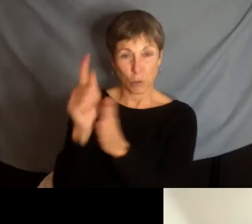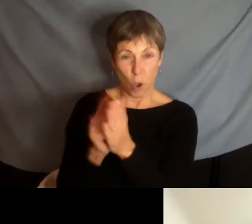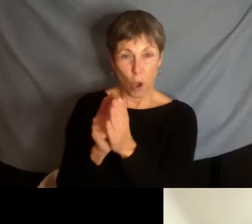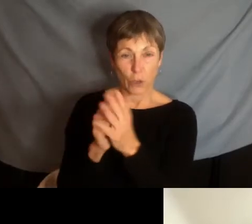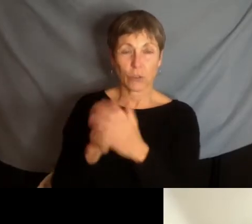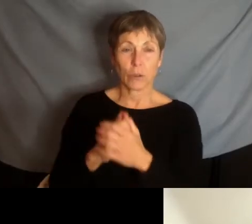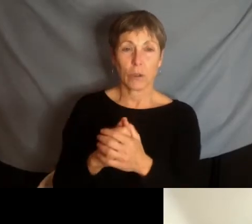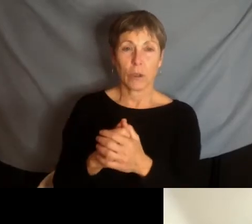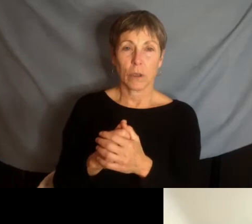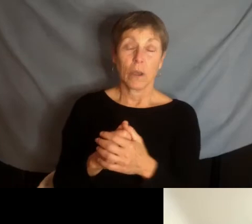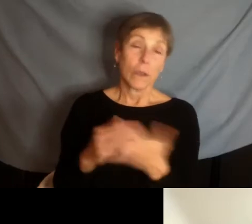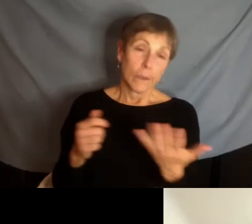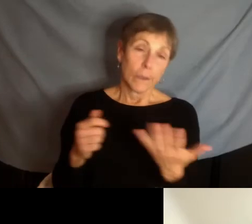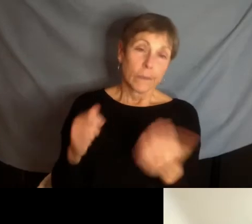inmigración.